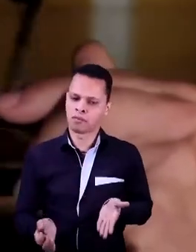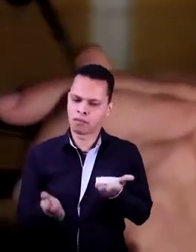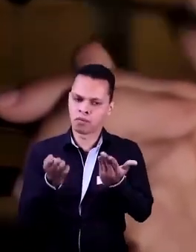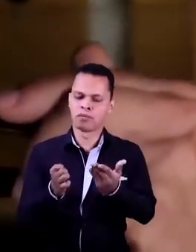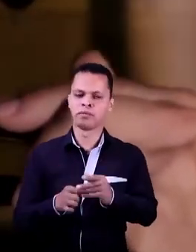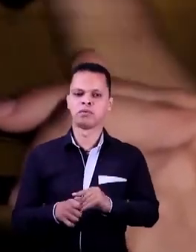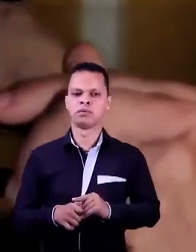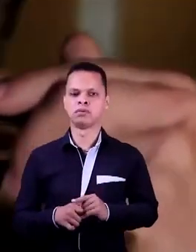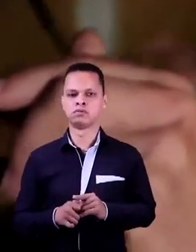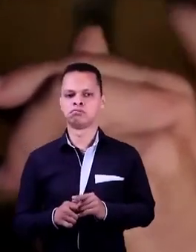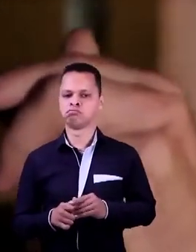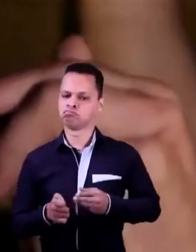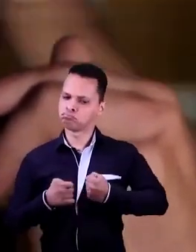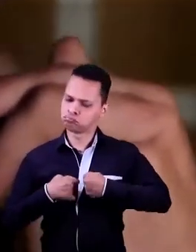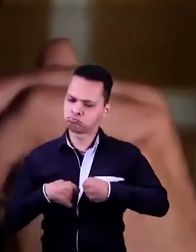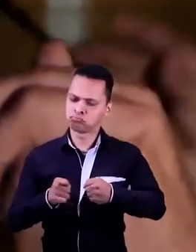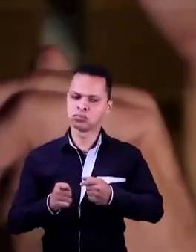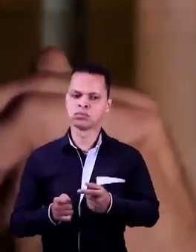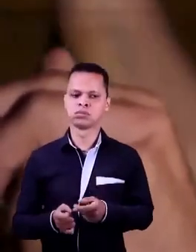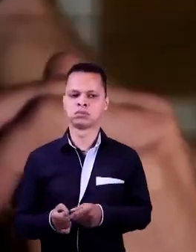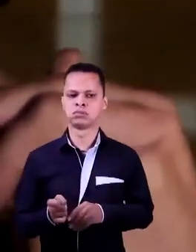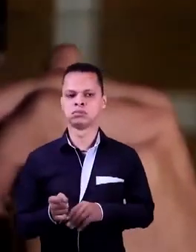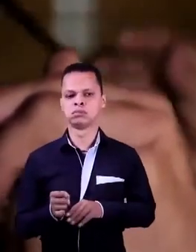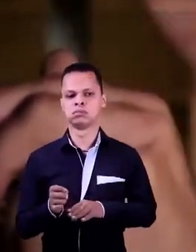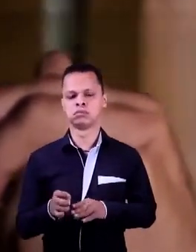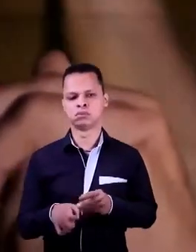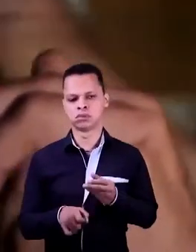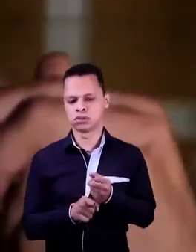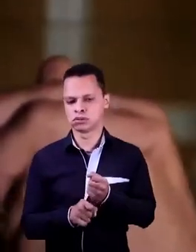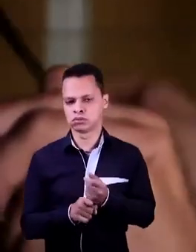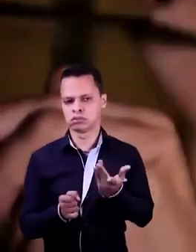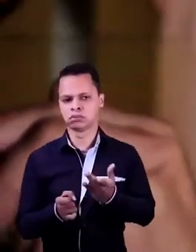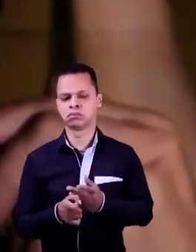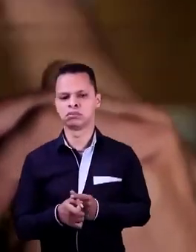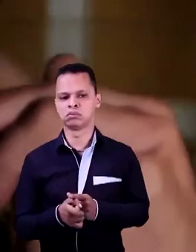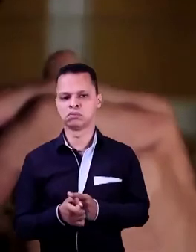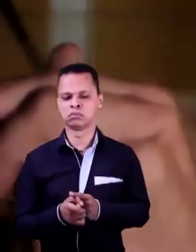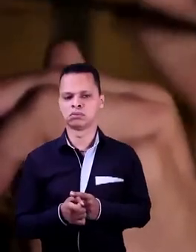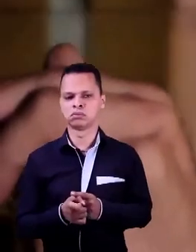voluntad y tener disposición para uno salir a conseguirse